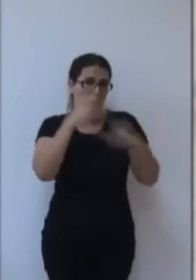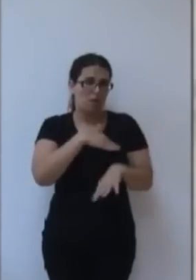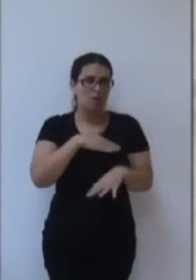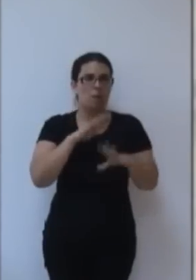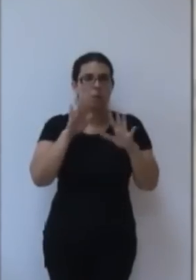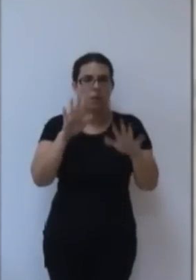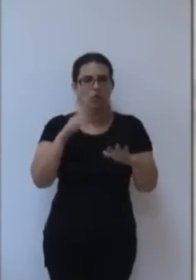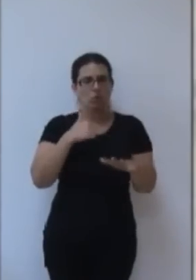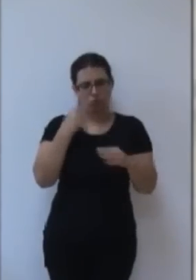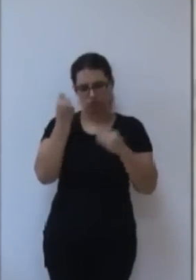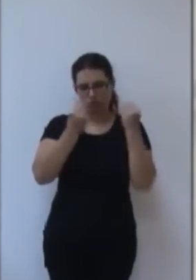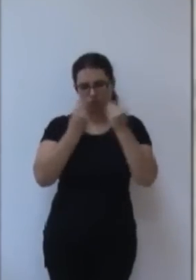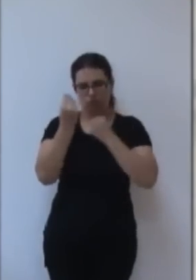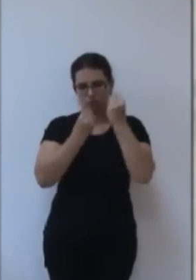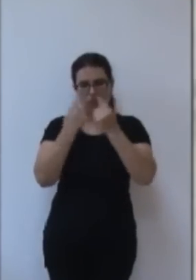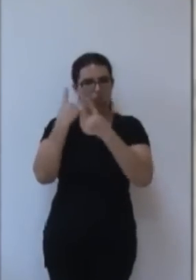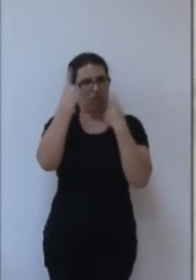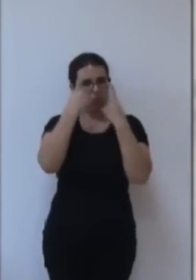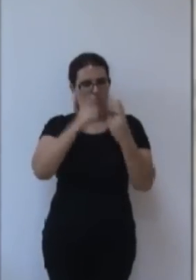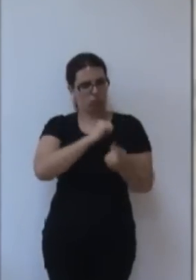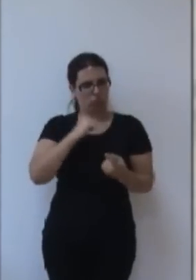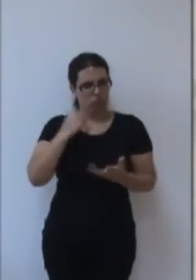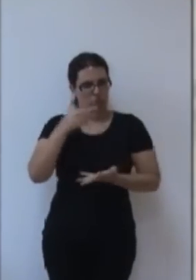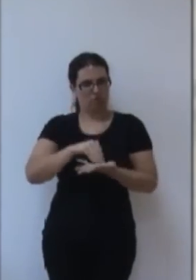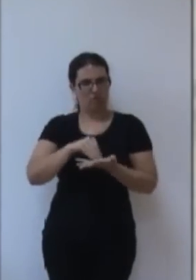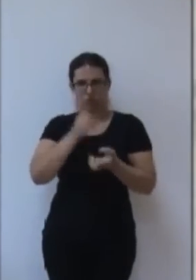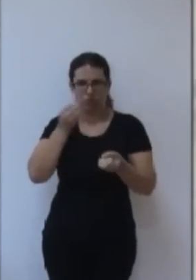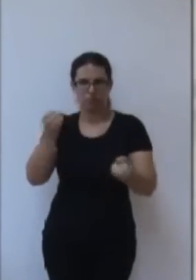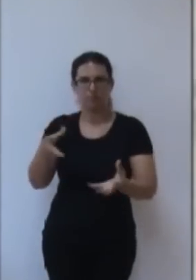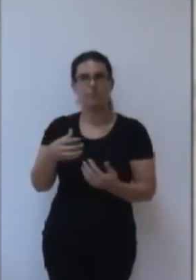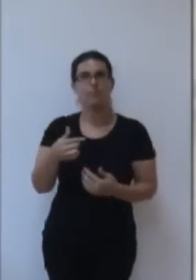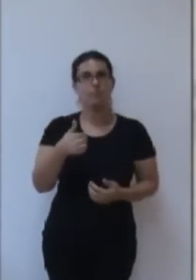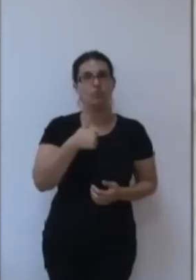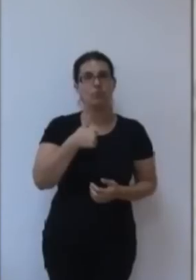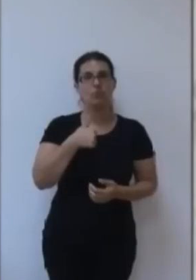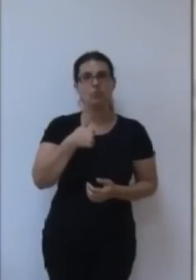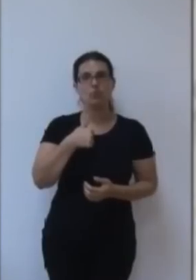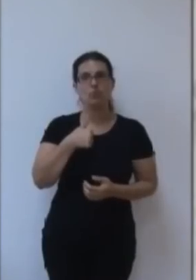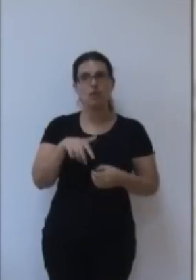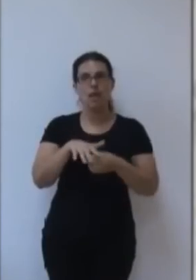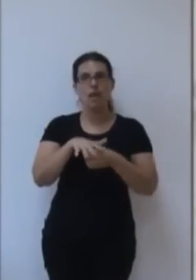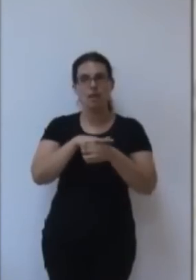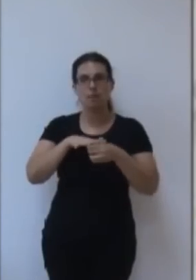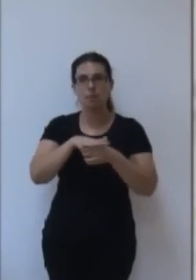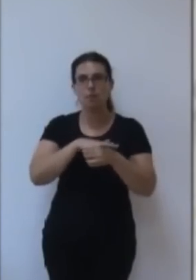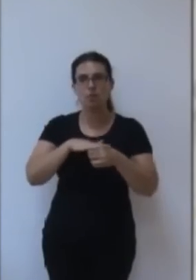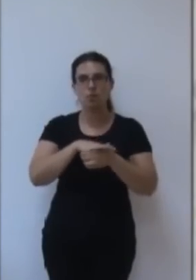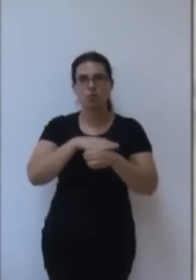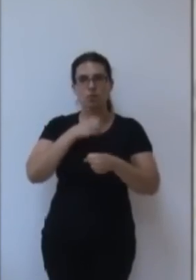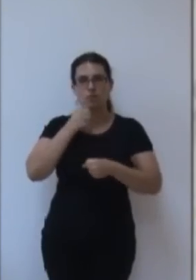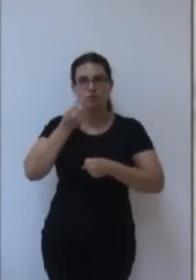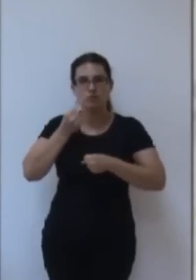Yo una pregunta que me hago, porque es que a mí me cuesta mucho encontrar personas en los ámbitos de